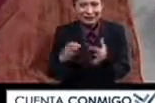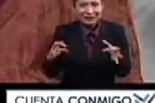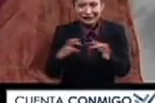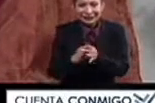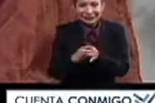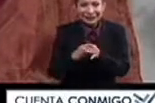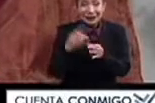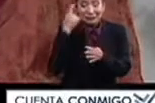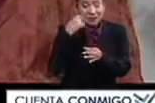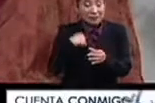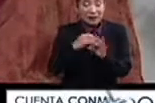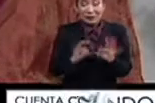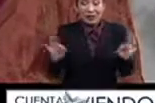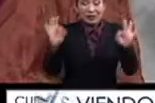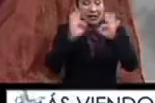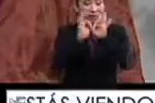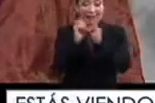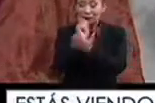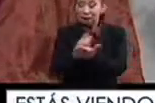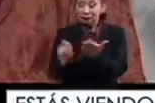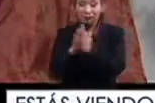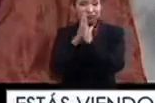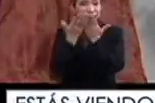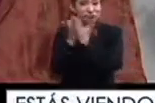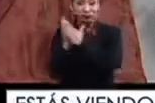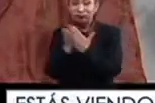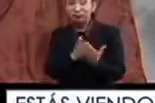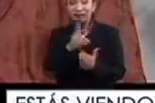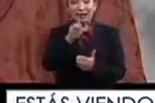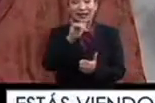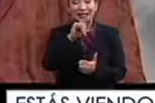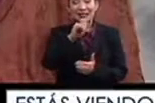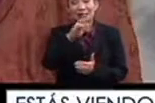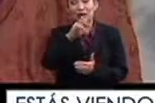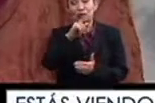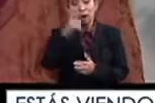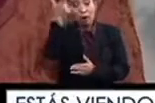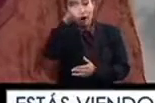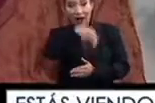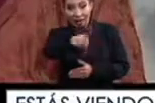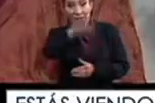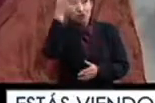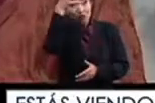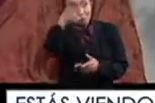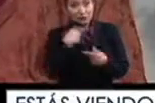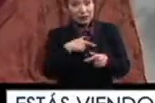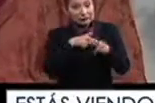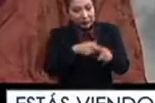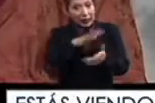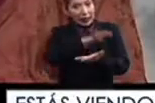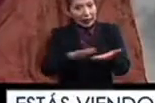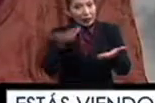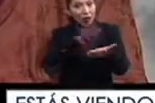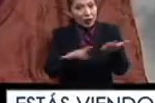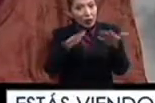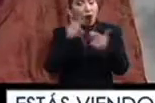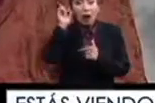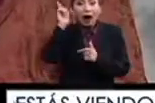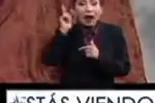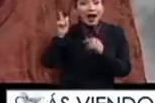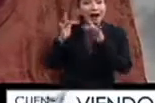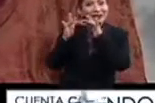No, para mí es fundamental la literatura y creo que es fundamental. Ojalá la gente siga leyendo, ojalá que las